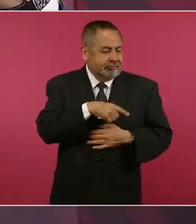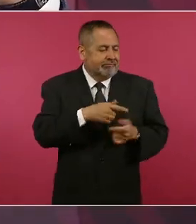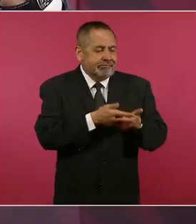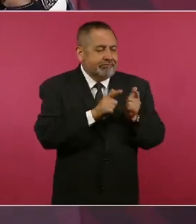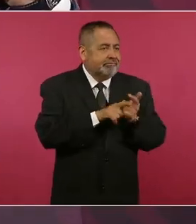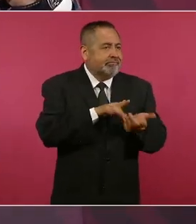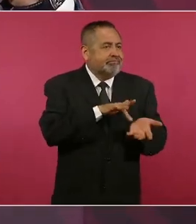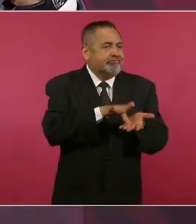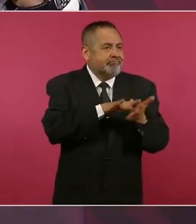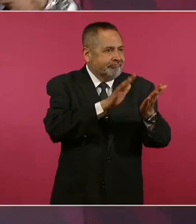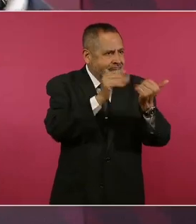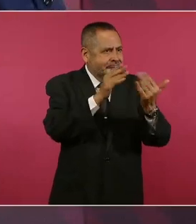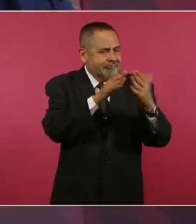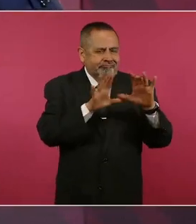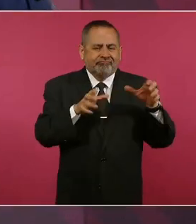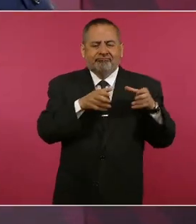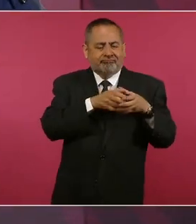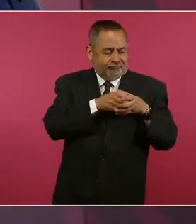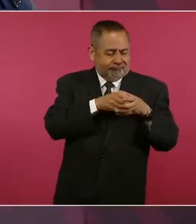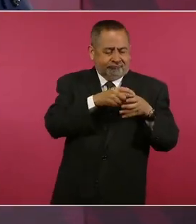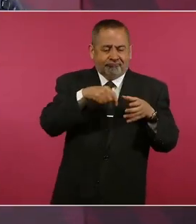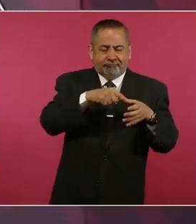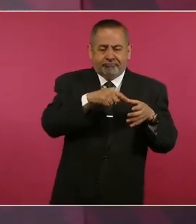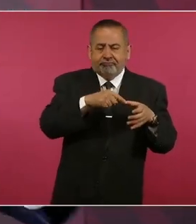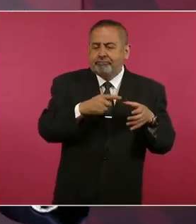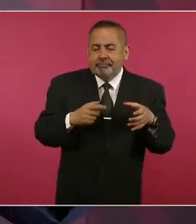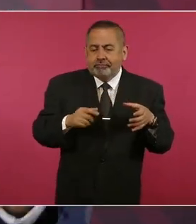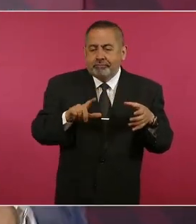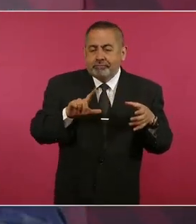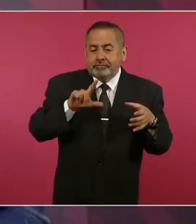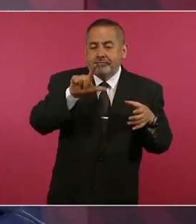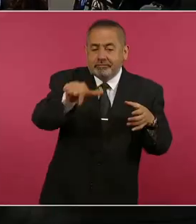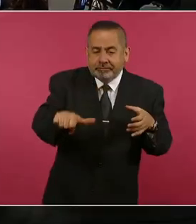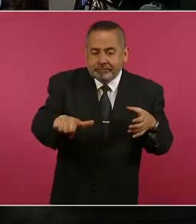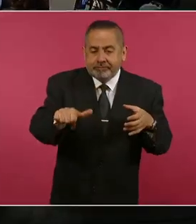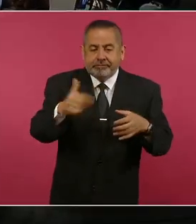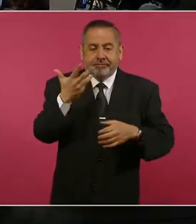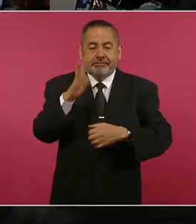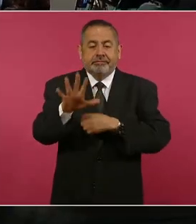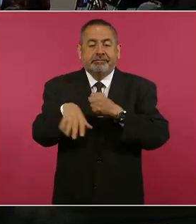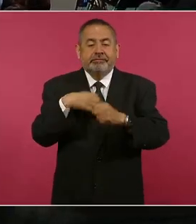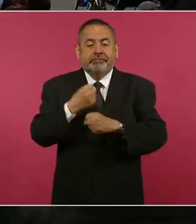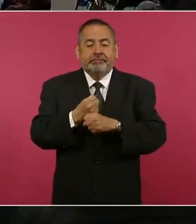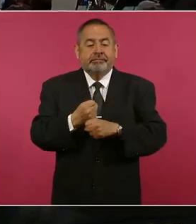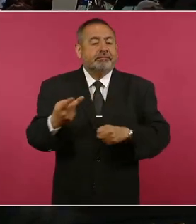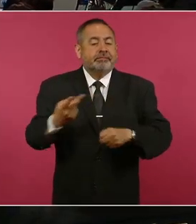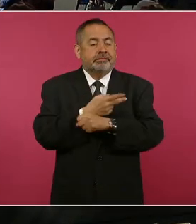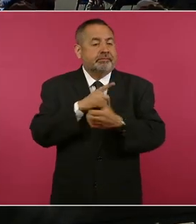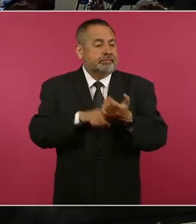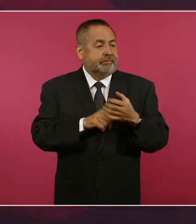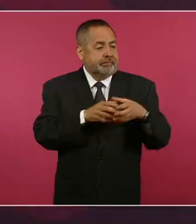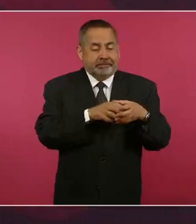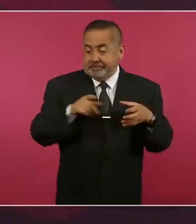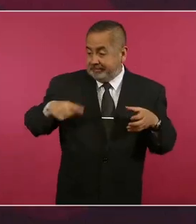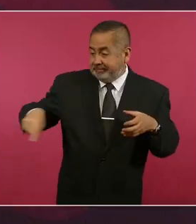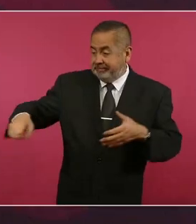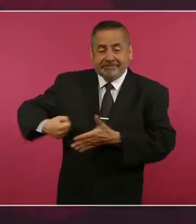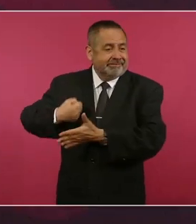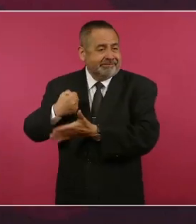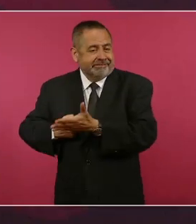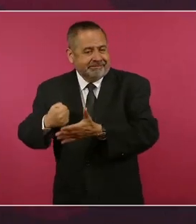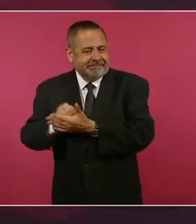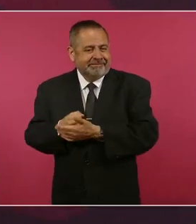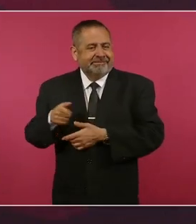fueron a buscar. ¿Qué pasa 10 años después, cuando triunfan los liberales